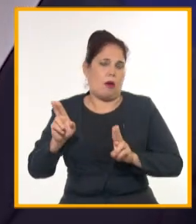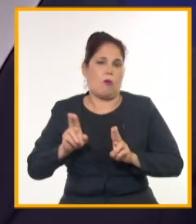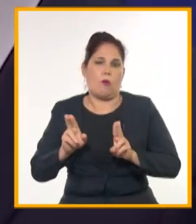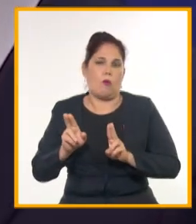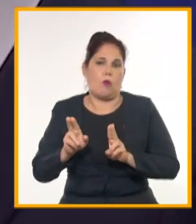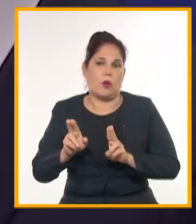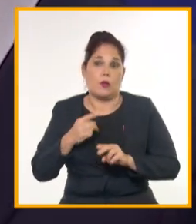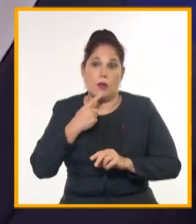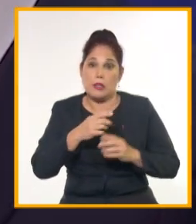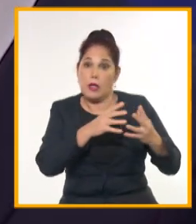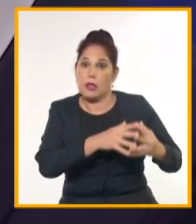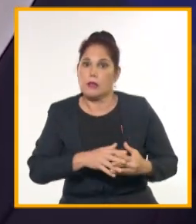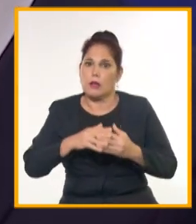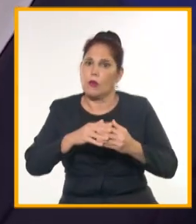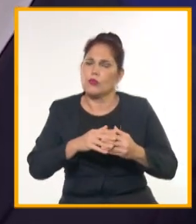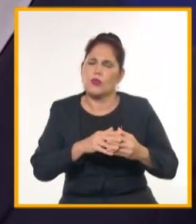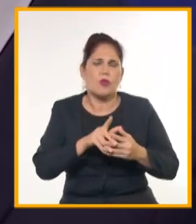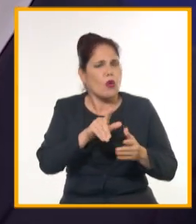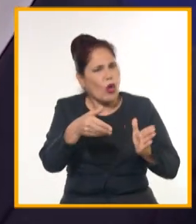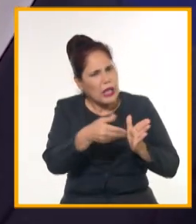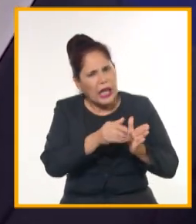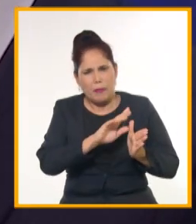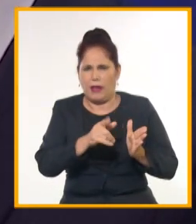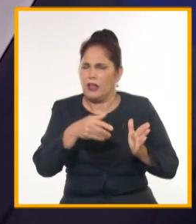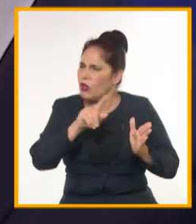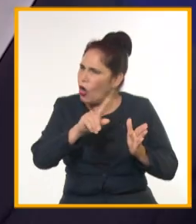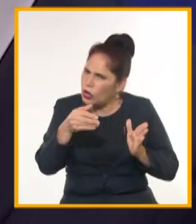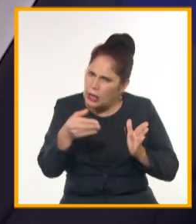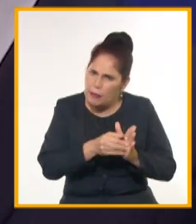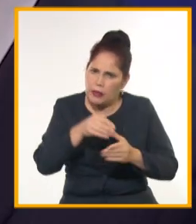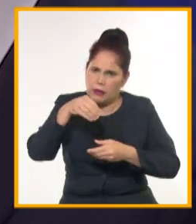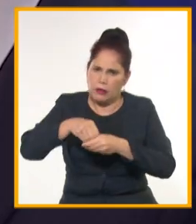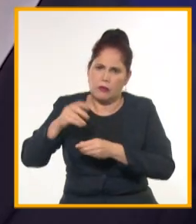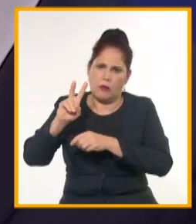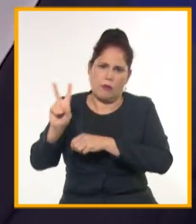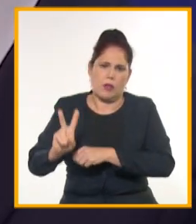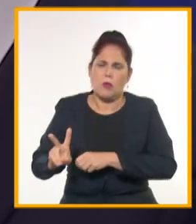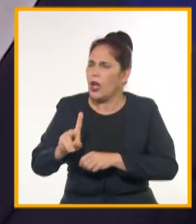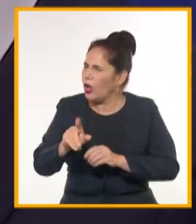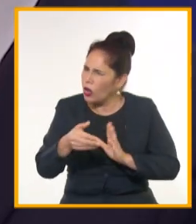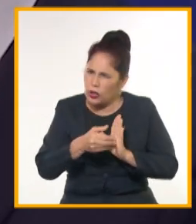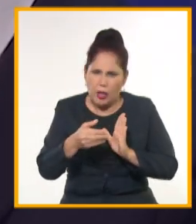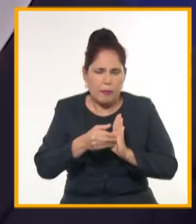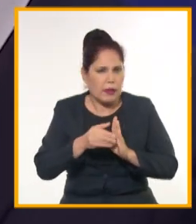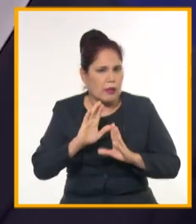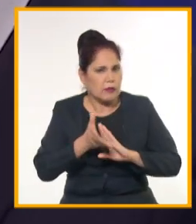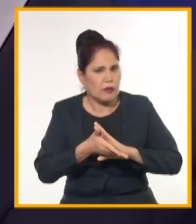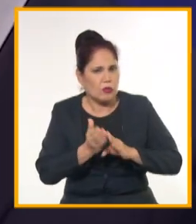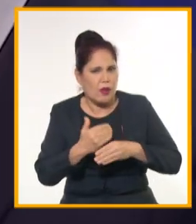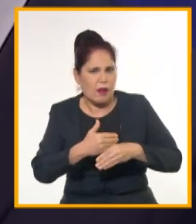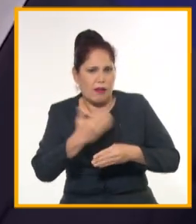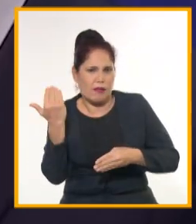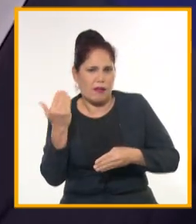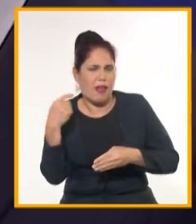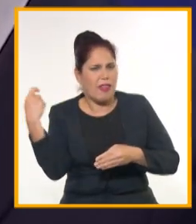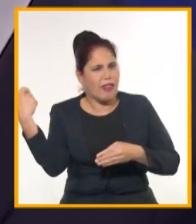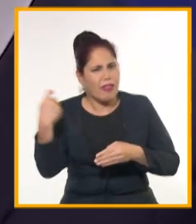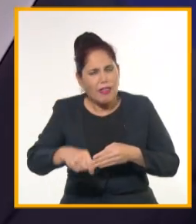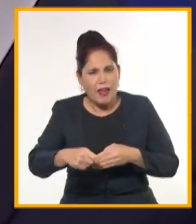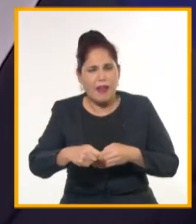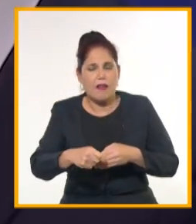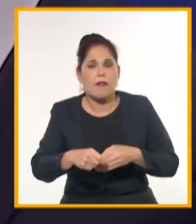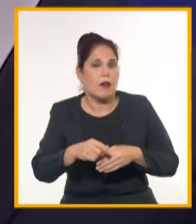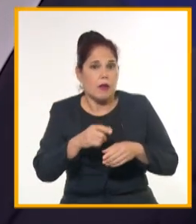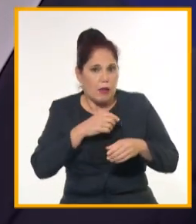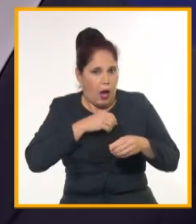Estados Unidos a dejar de interferir en asuntos internos de Venezuela, levantar sus sanciones ilegales y emprender más acciones